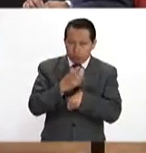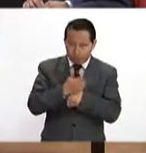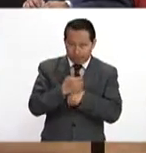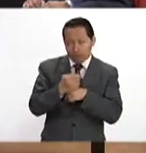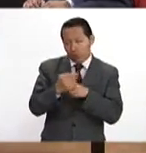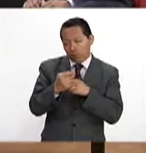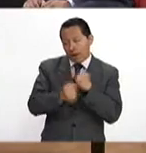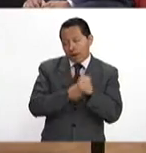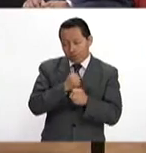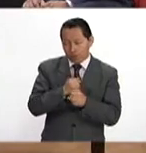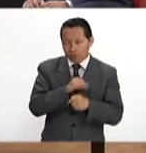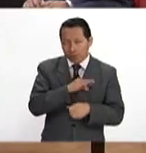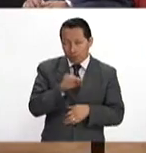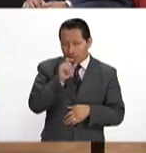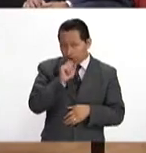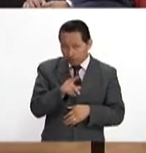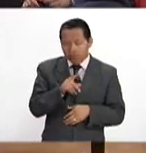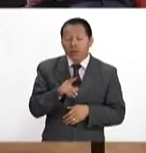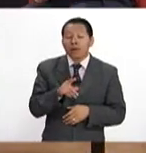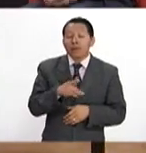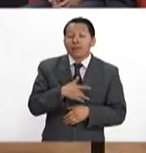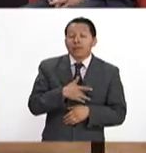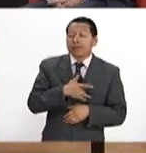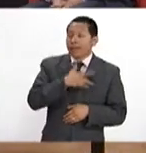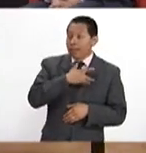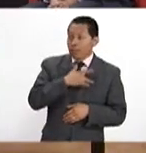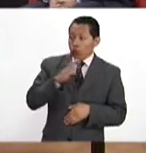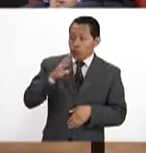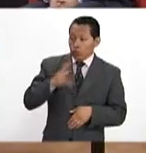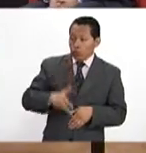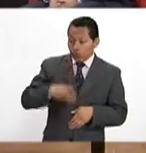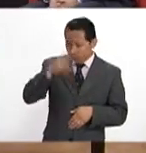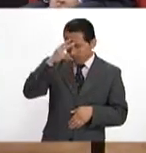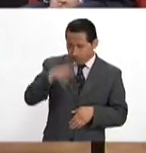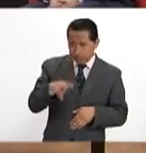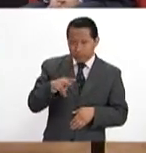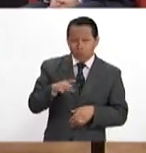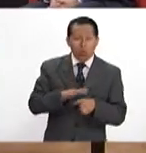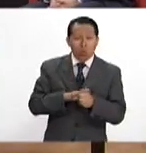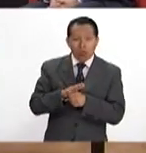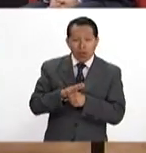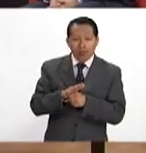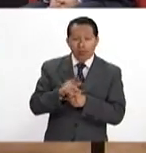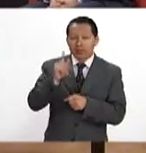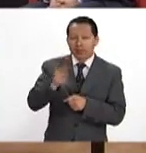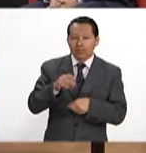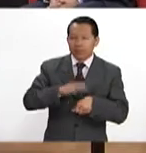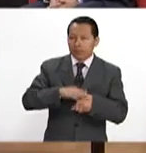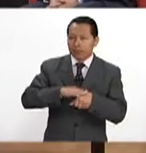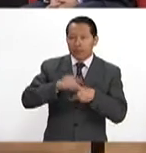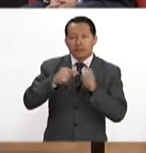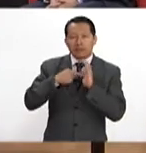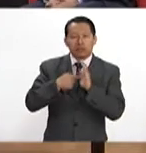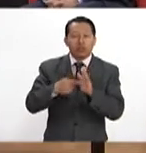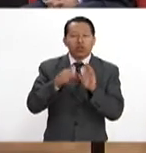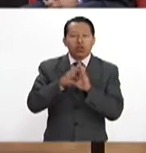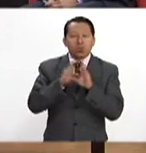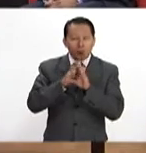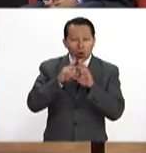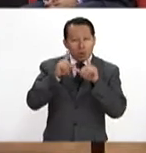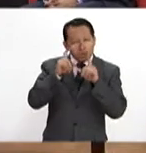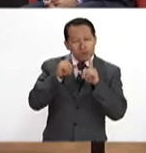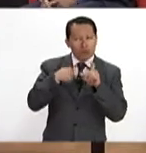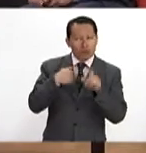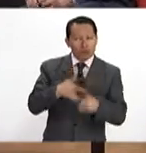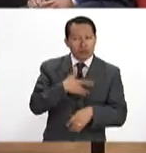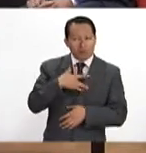edición. ¿De qué nos sentimos orgullosos los mexicanos? ¿Qué es lo que más se exalta a la hora de querer retratar y decir, yo